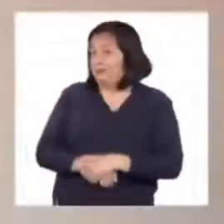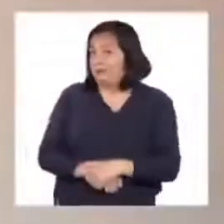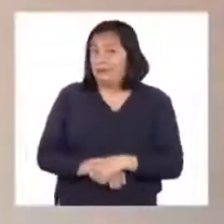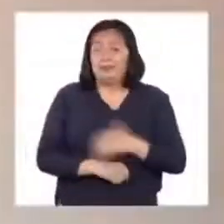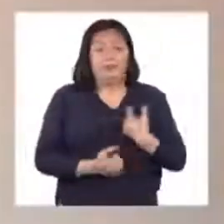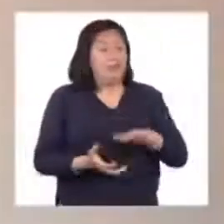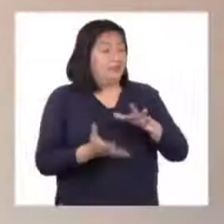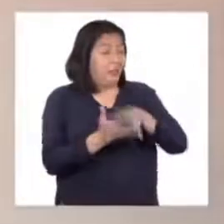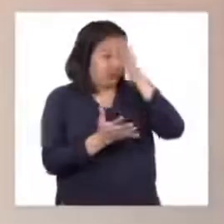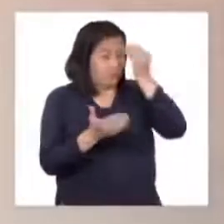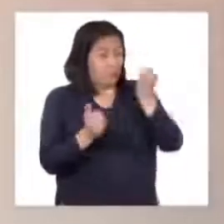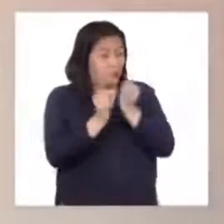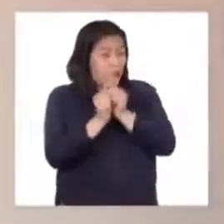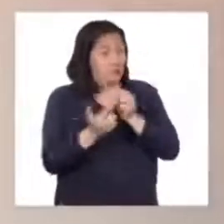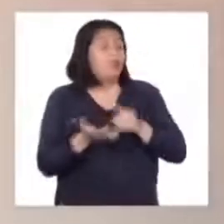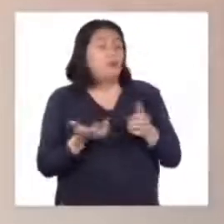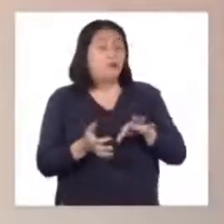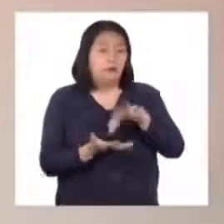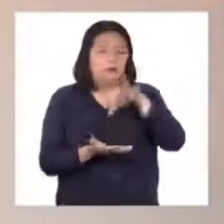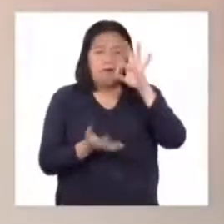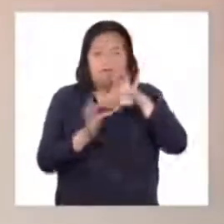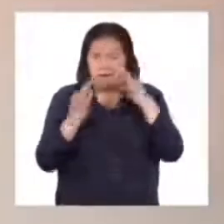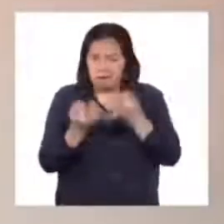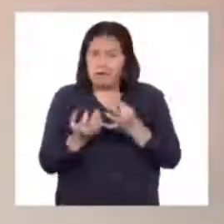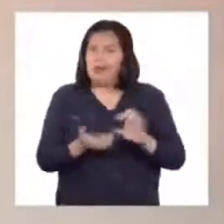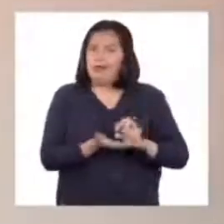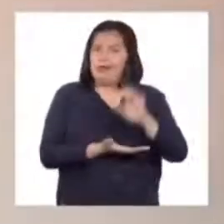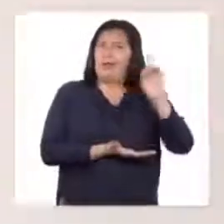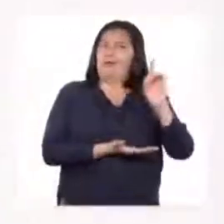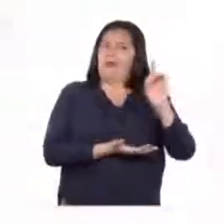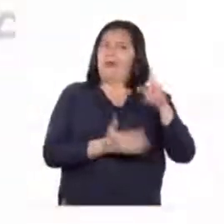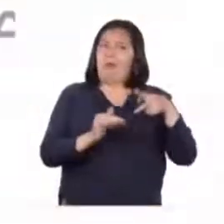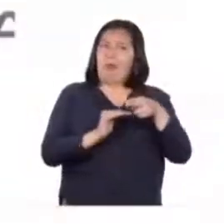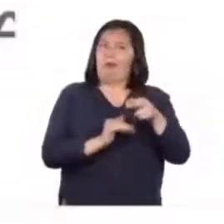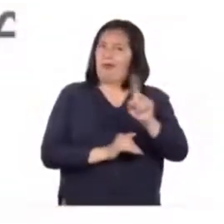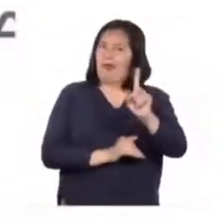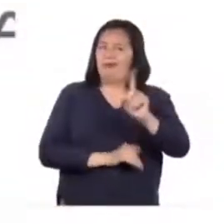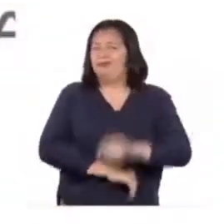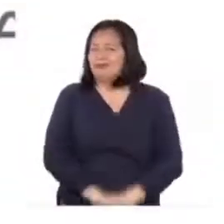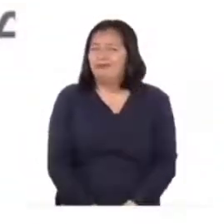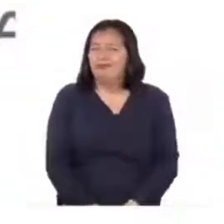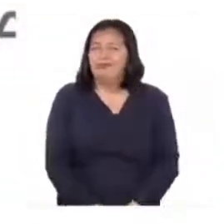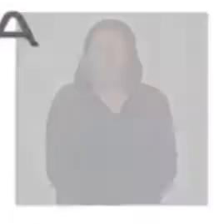Sigue aprendiendo con tu familia y recuerda, la educación no para.